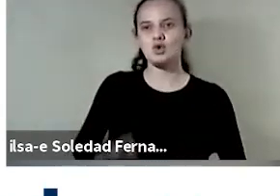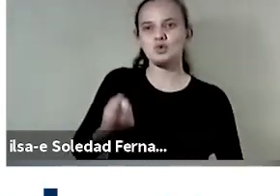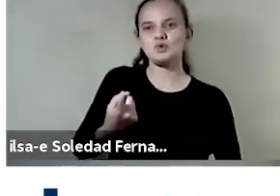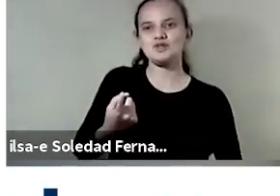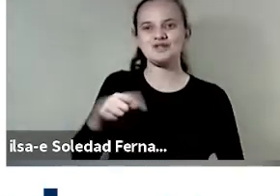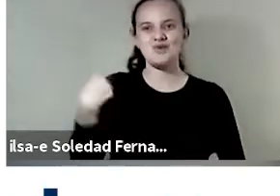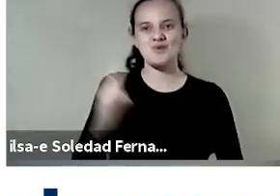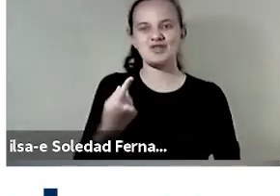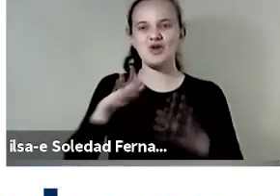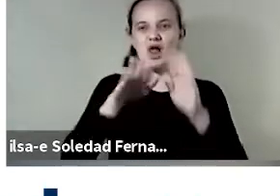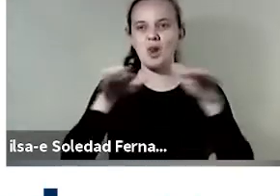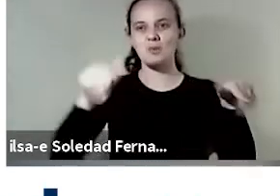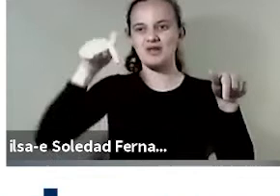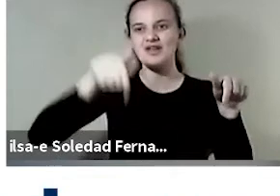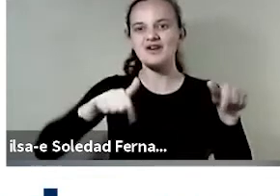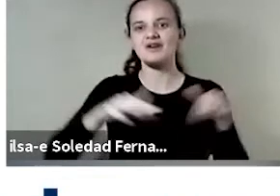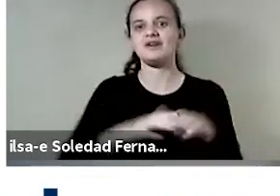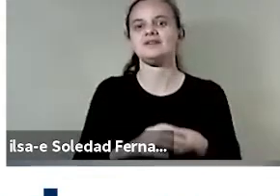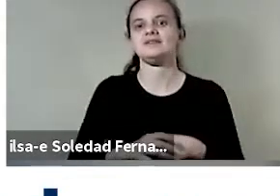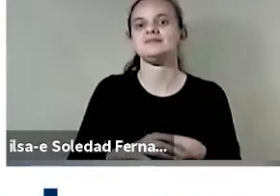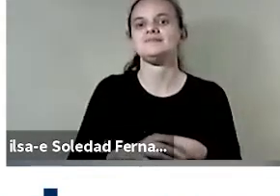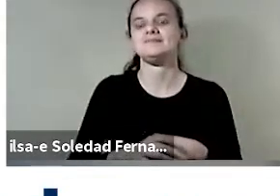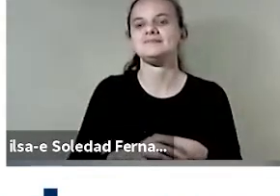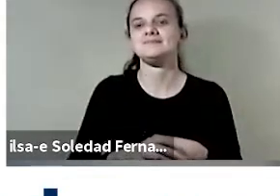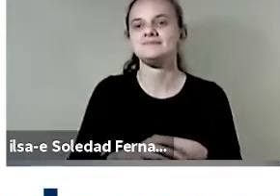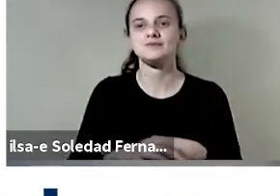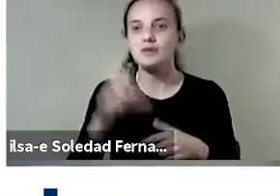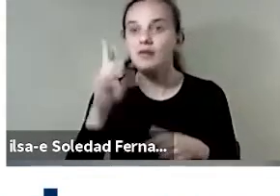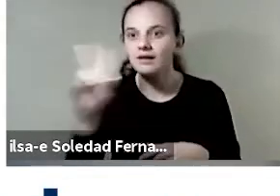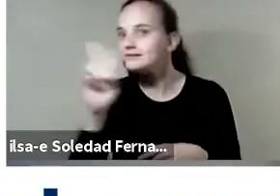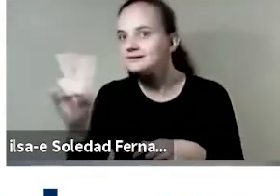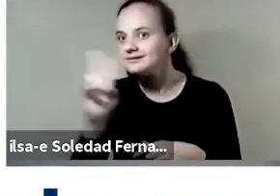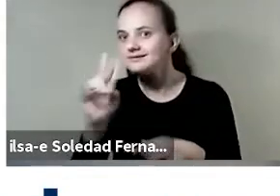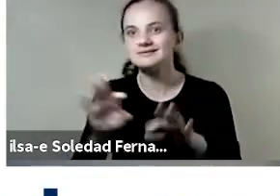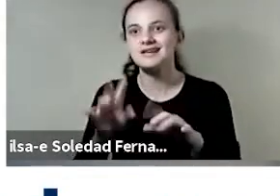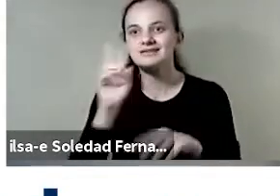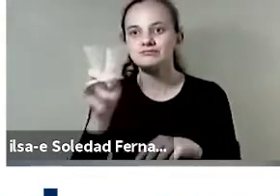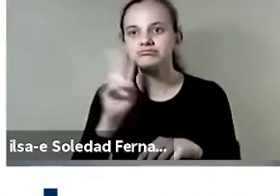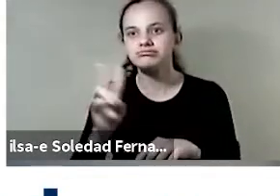Y otra cosa que quiero decir es que estoy sumamente orgullosa de nuestros alumnos de hoy.